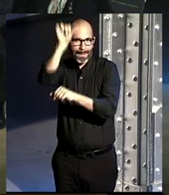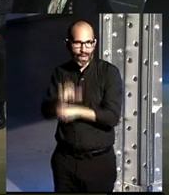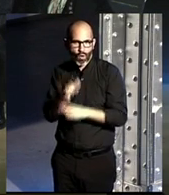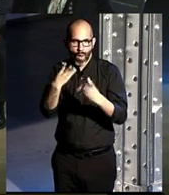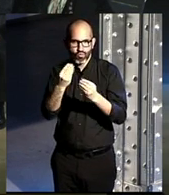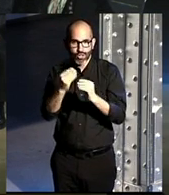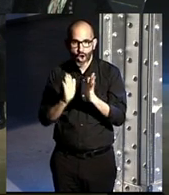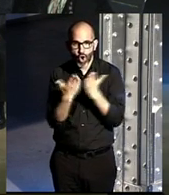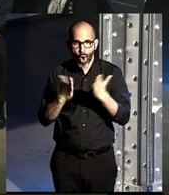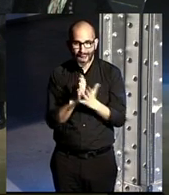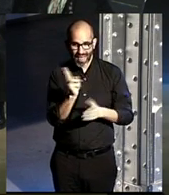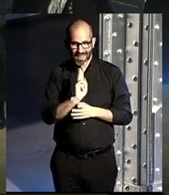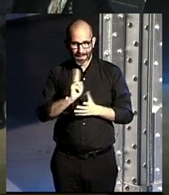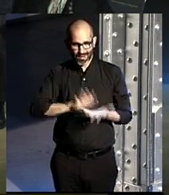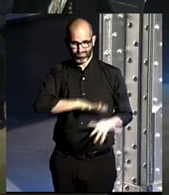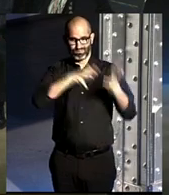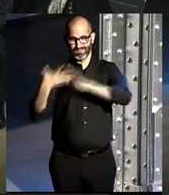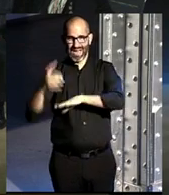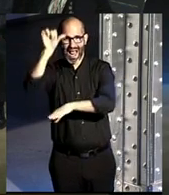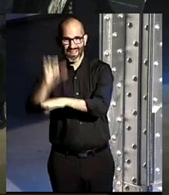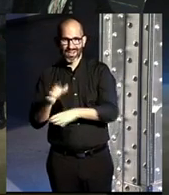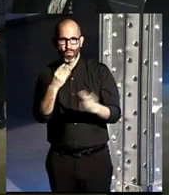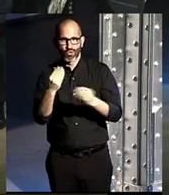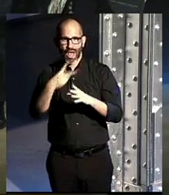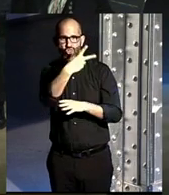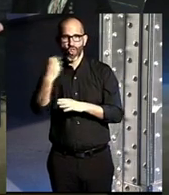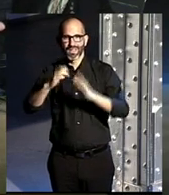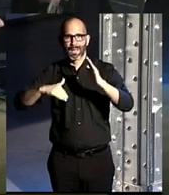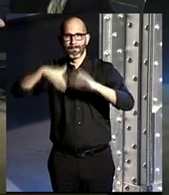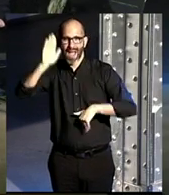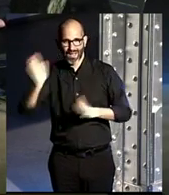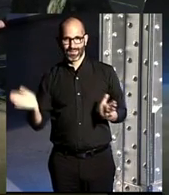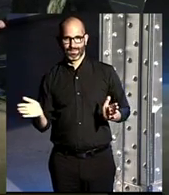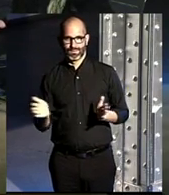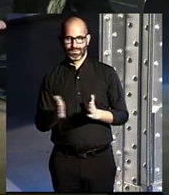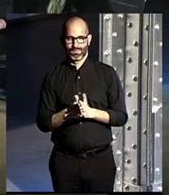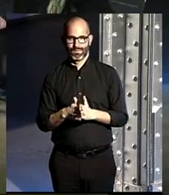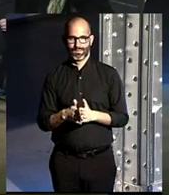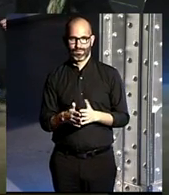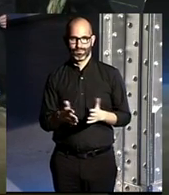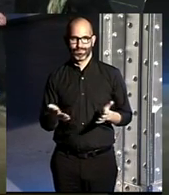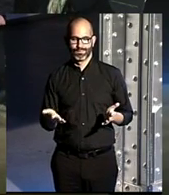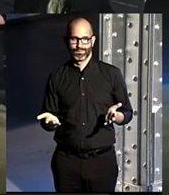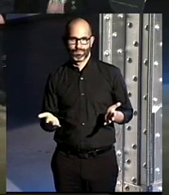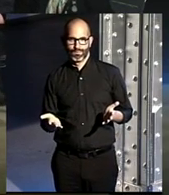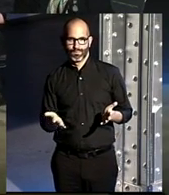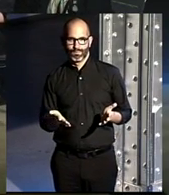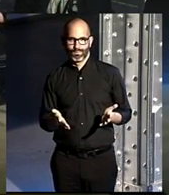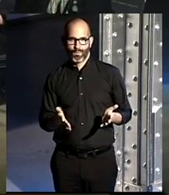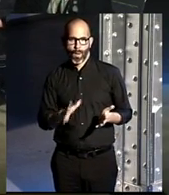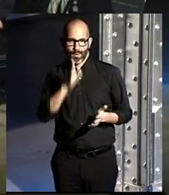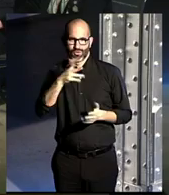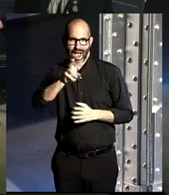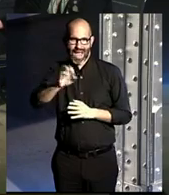más de 200 películas a partir de Méliès y y de Ferdinand de K, etcétera.